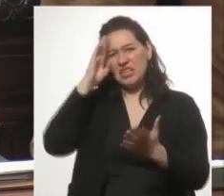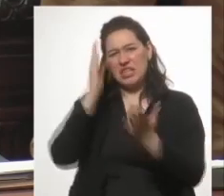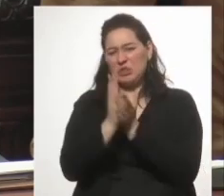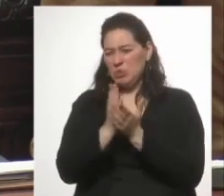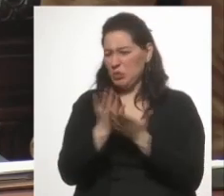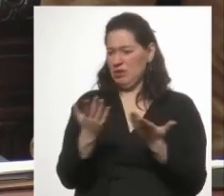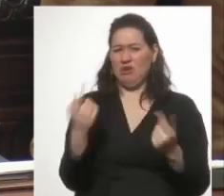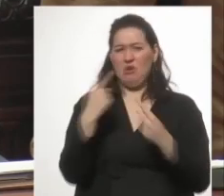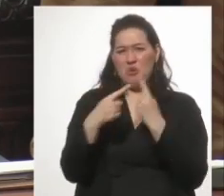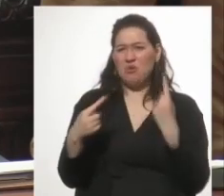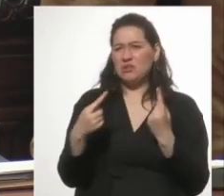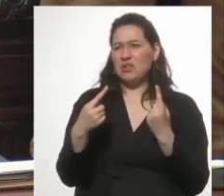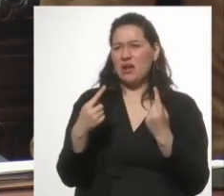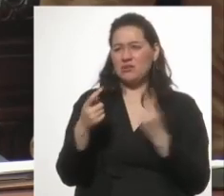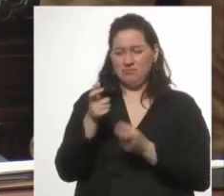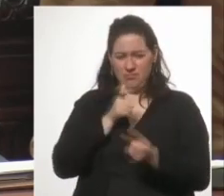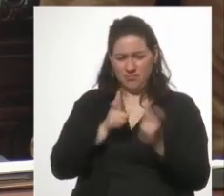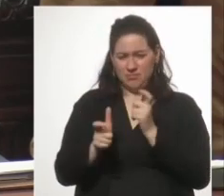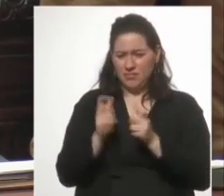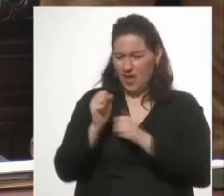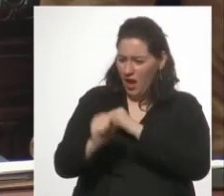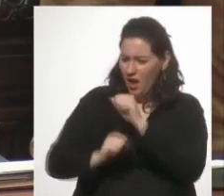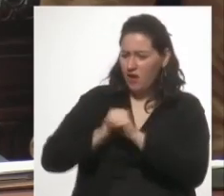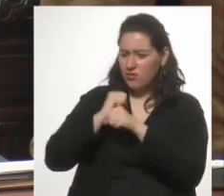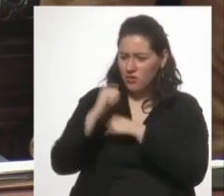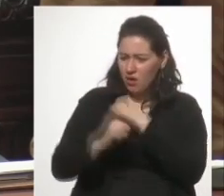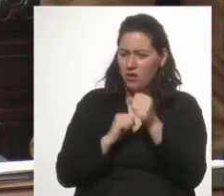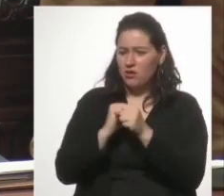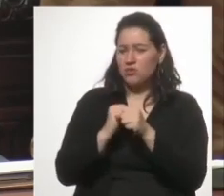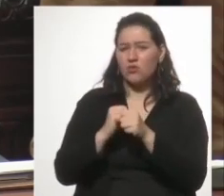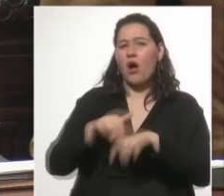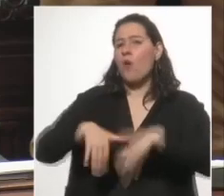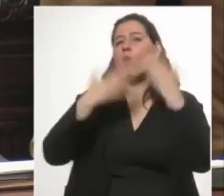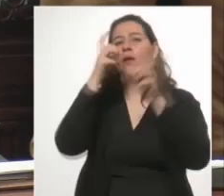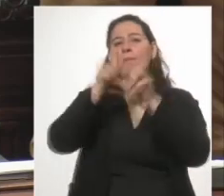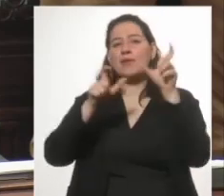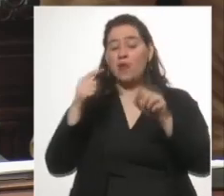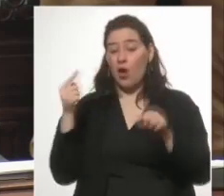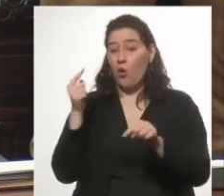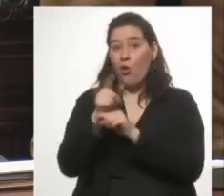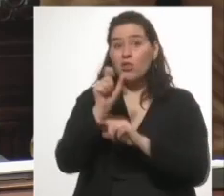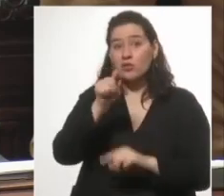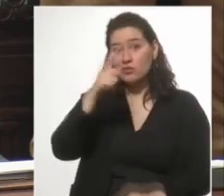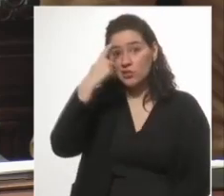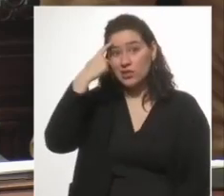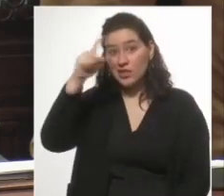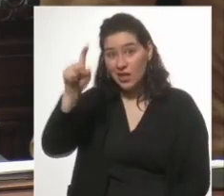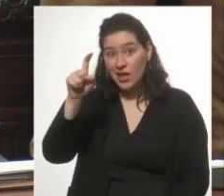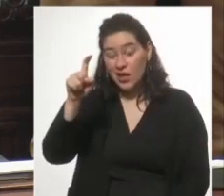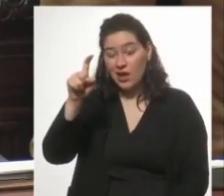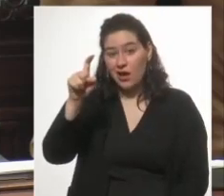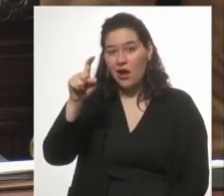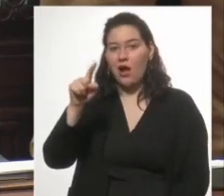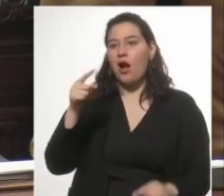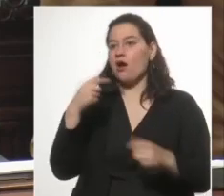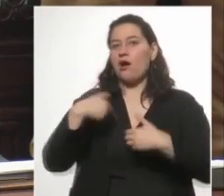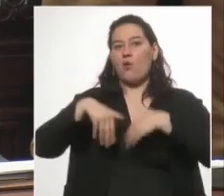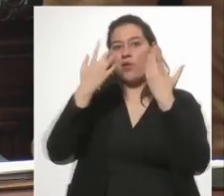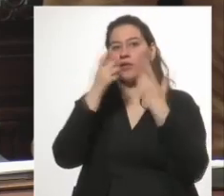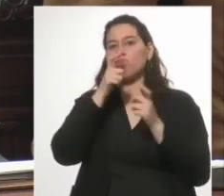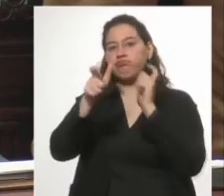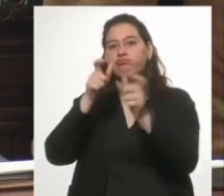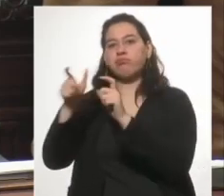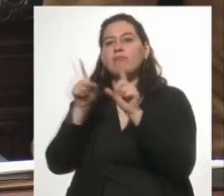hace décadas le endilgan a cualquiera que se resista a aceptar su relato o sus